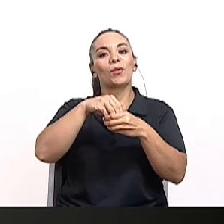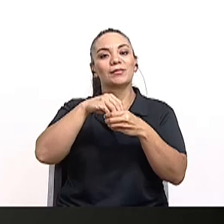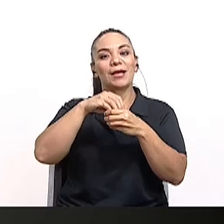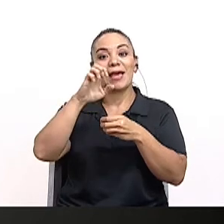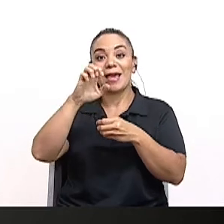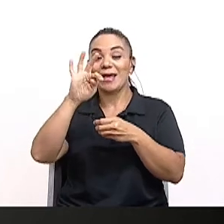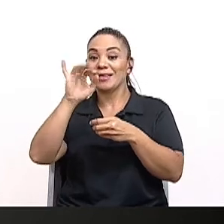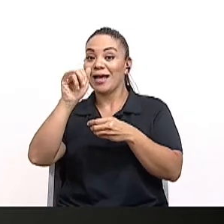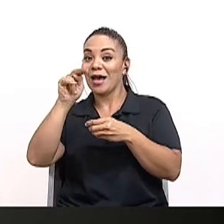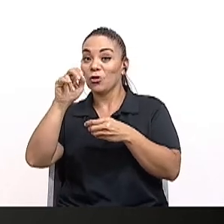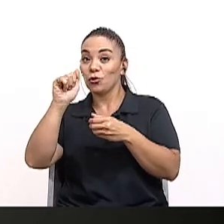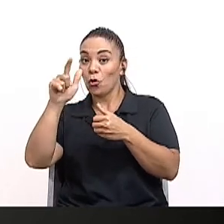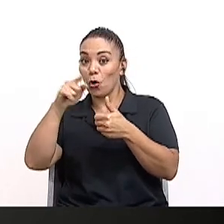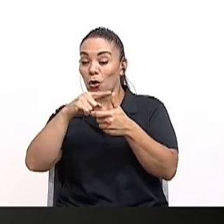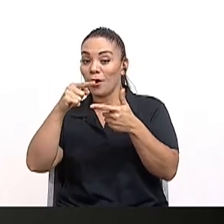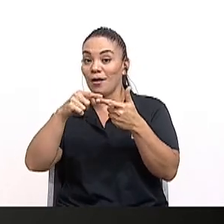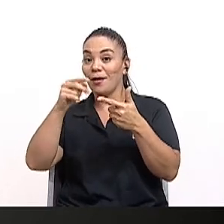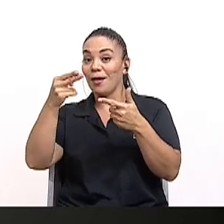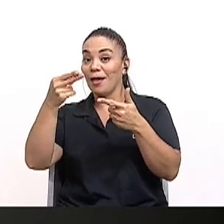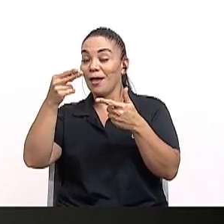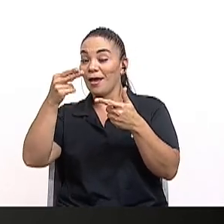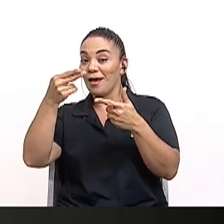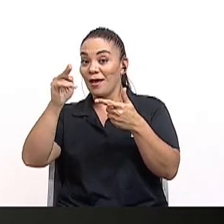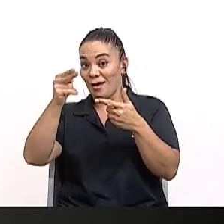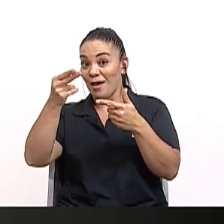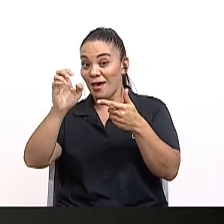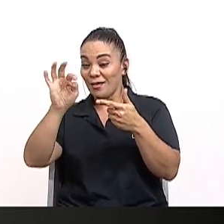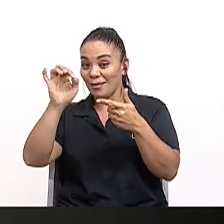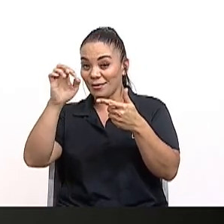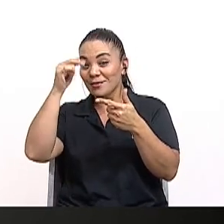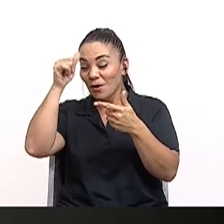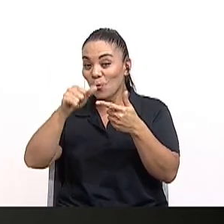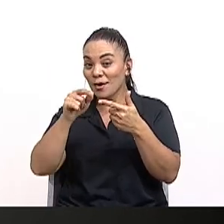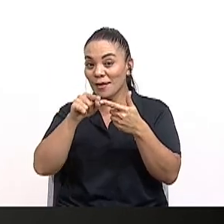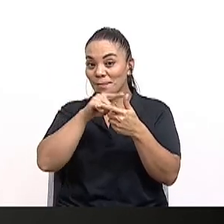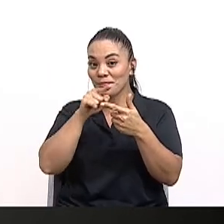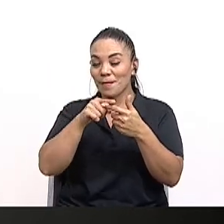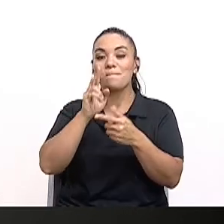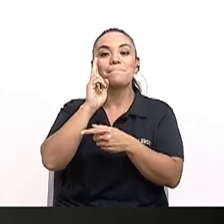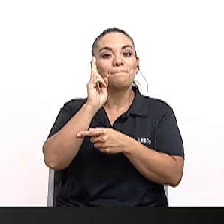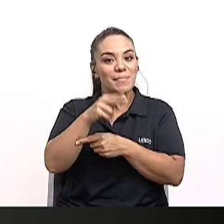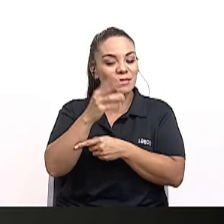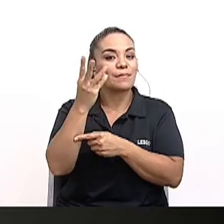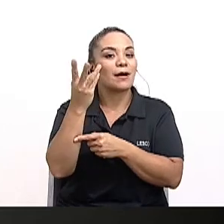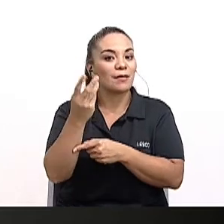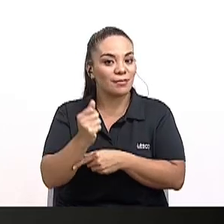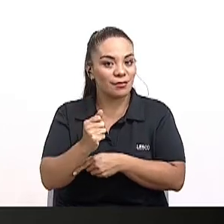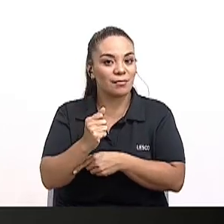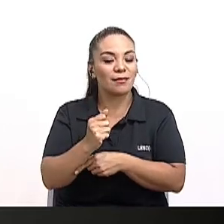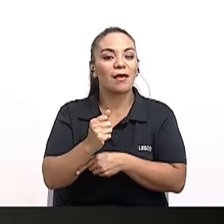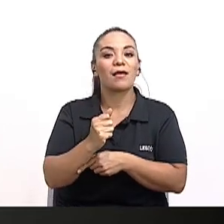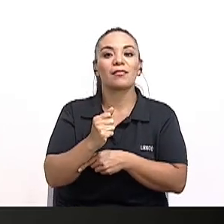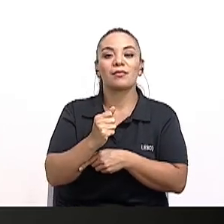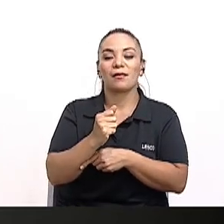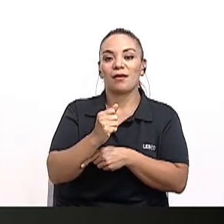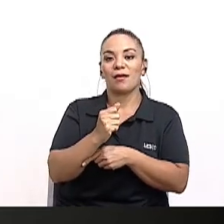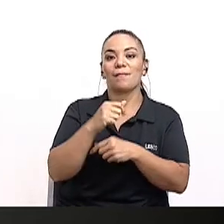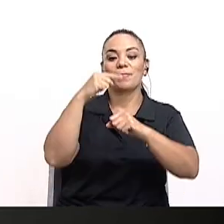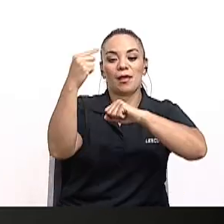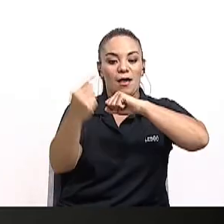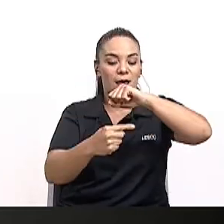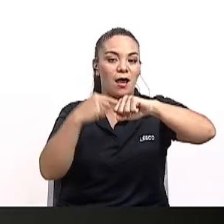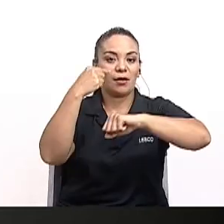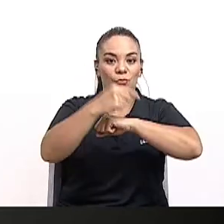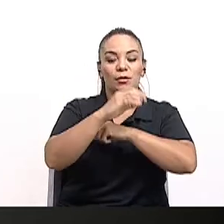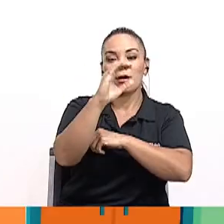el éter. Son isómeros compuestos con la misma cantidad de átomos, en este caso, carbono, hidrógeno